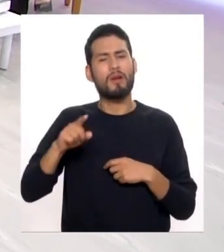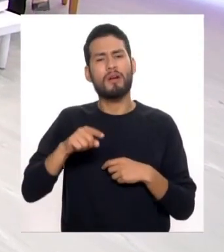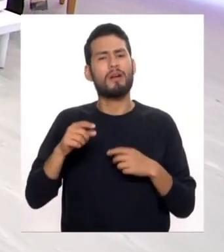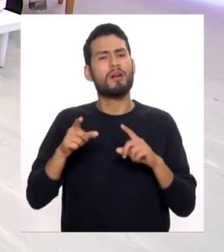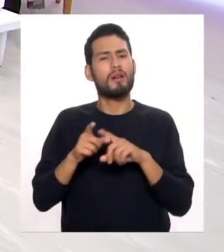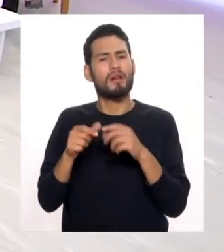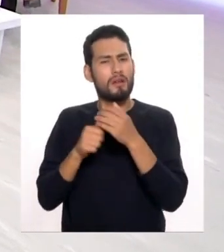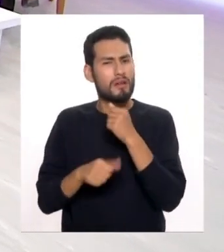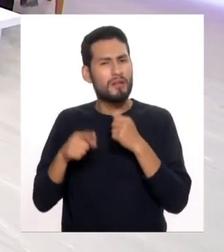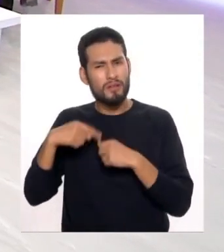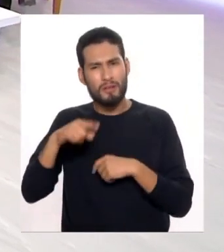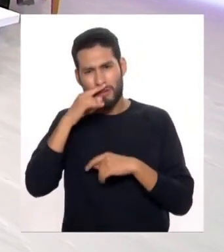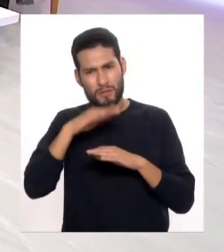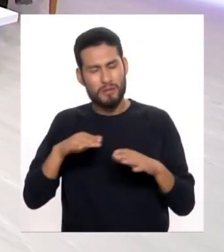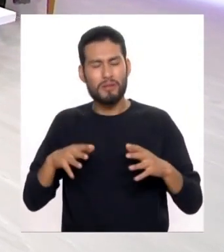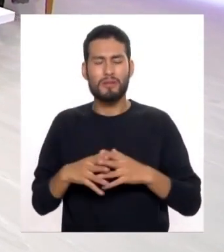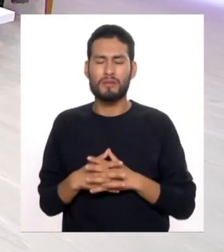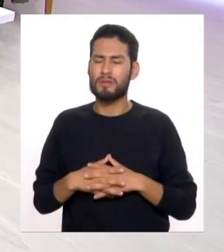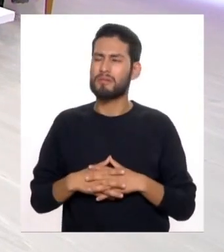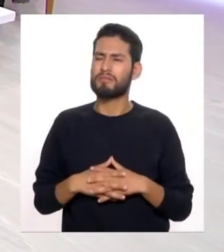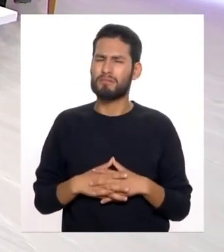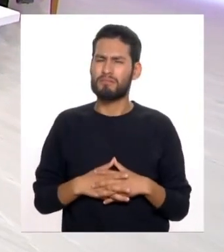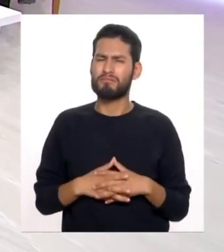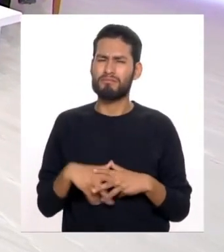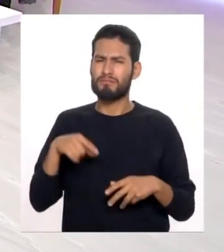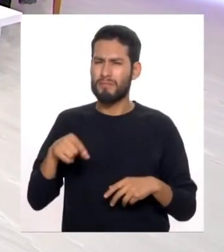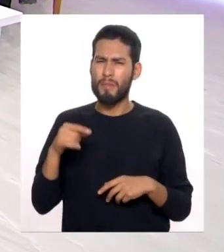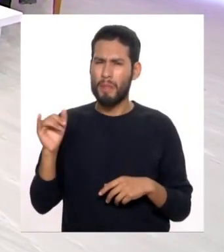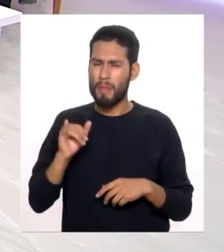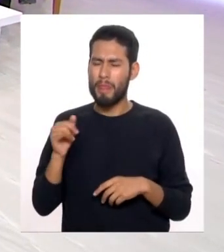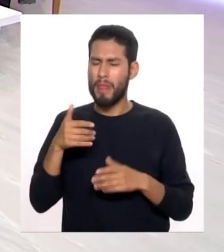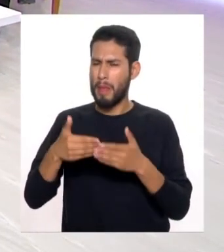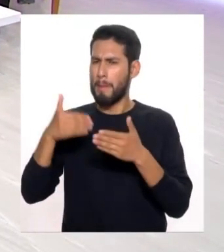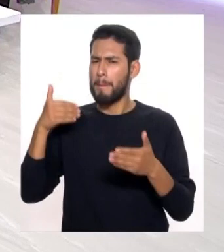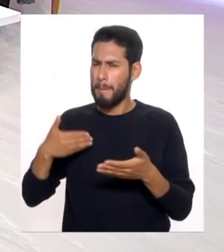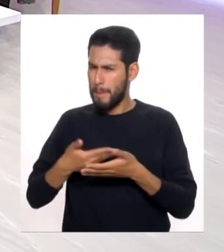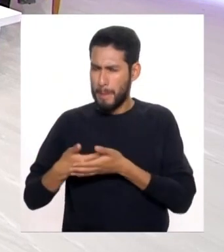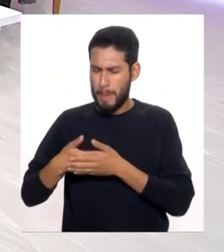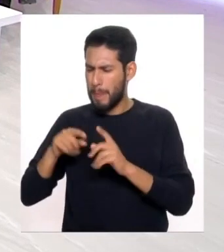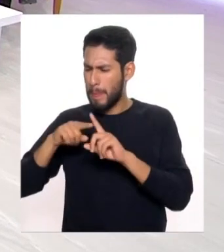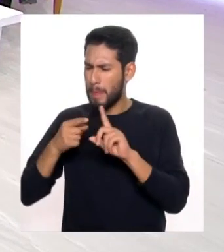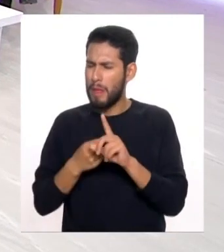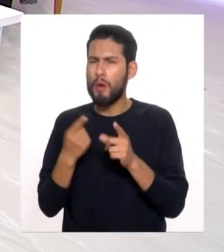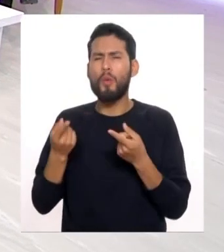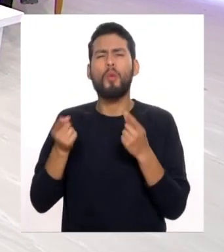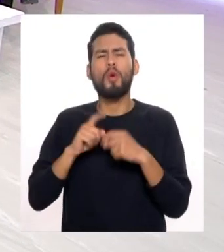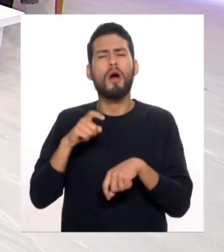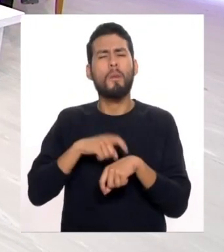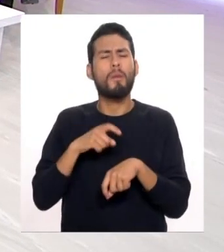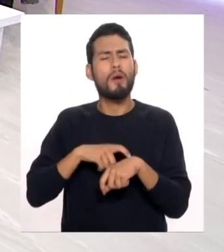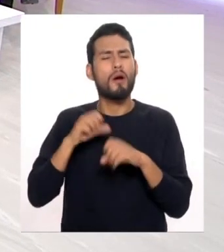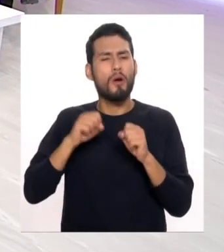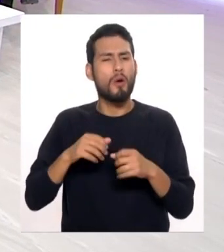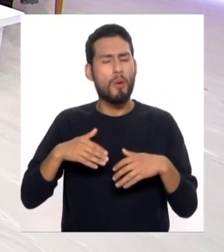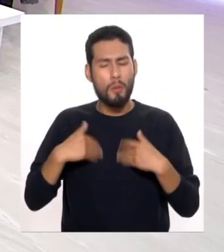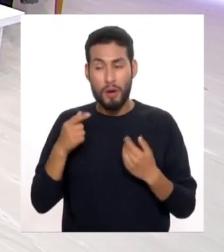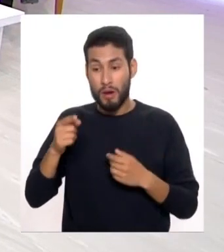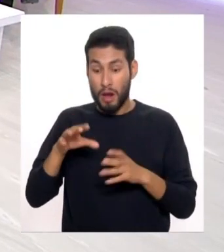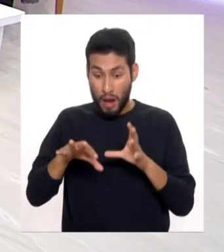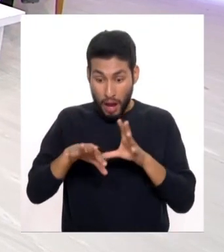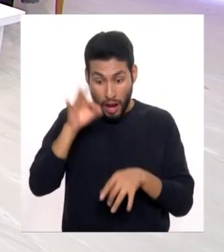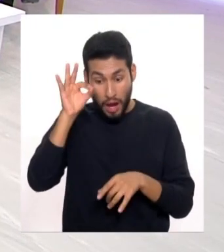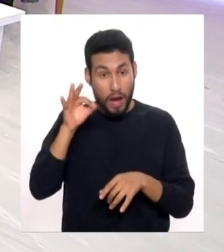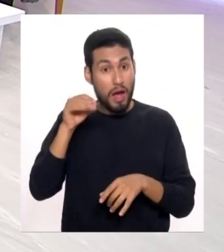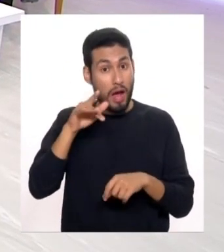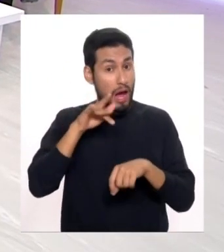Esto literalmente se aborda también prenatalmente. ¿Cuándo? ¿Cuándo es la indicación que alguien que es detectado